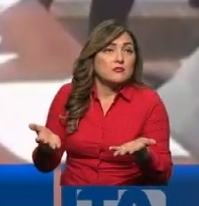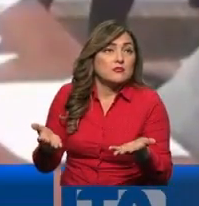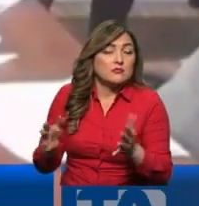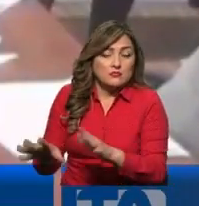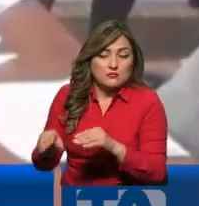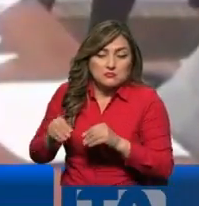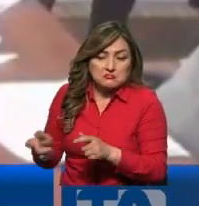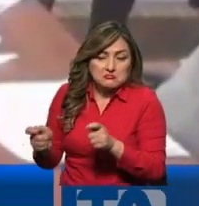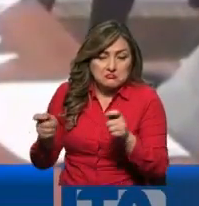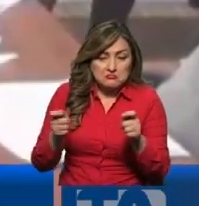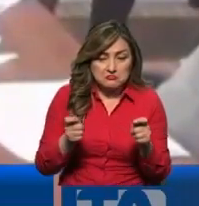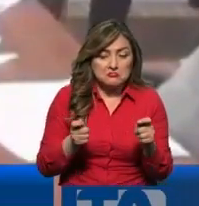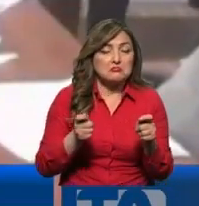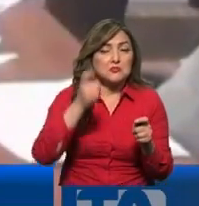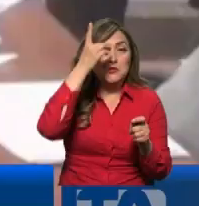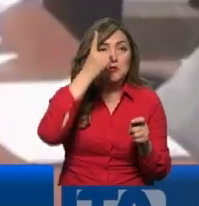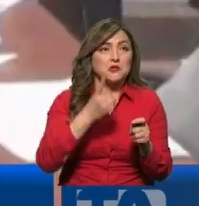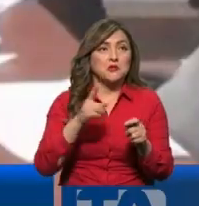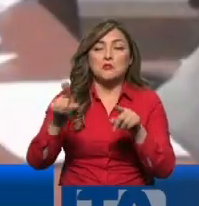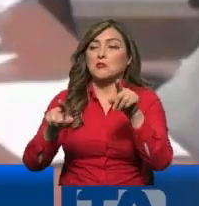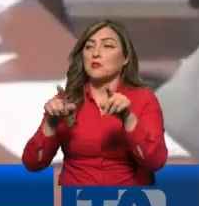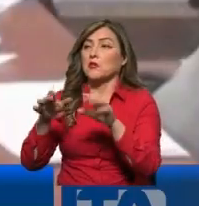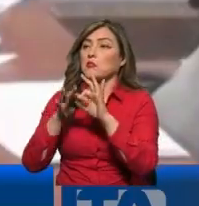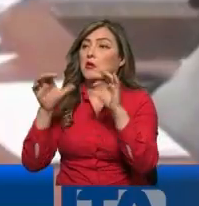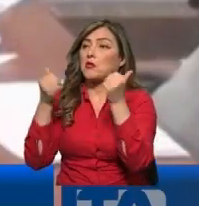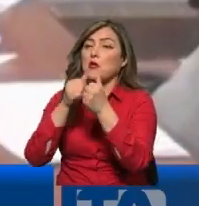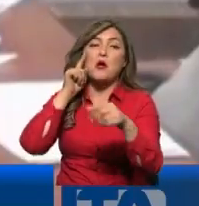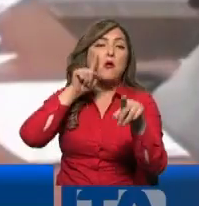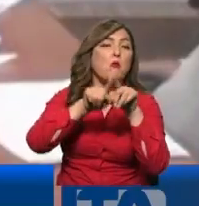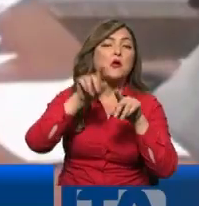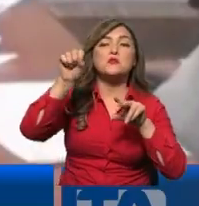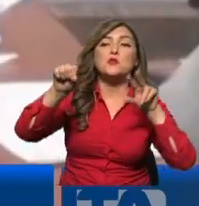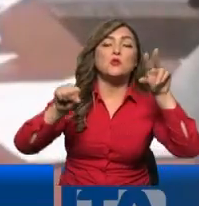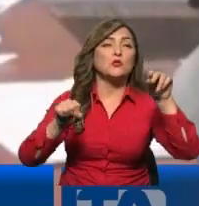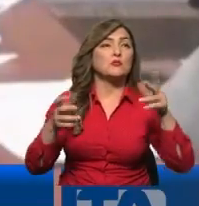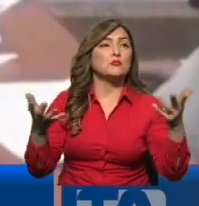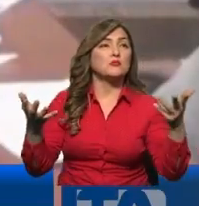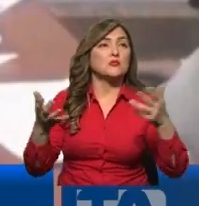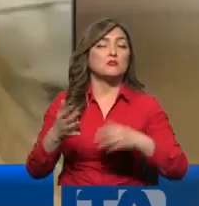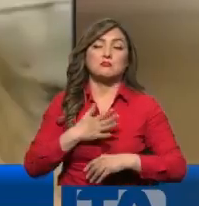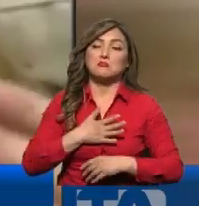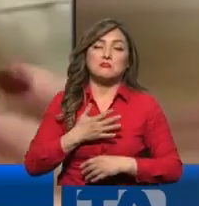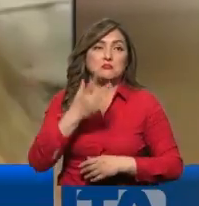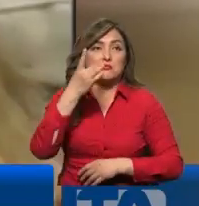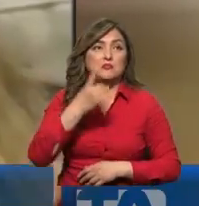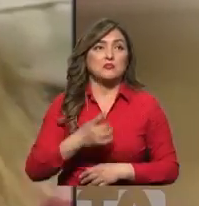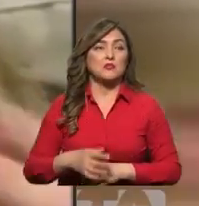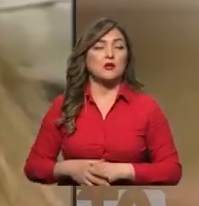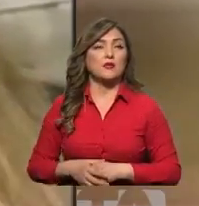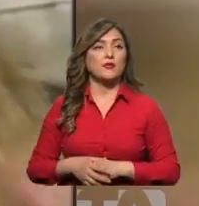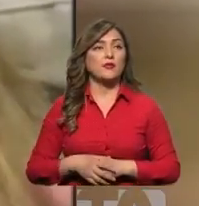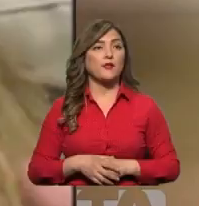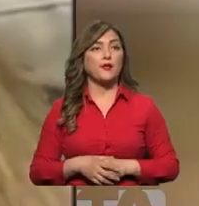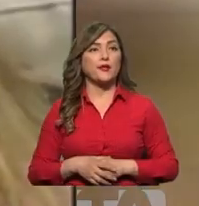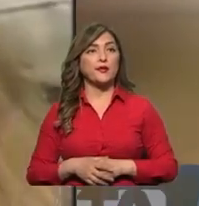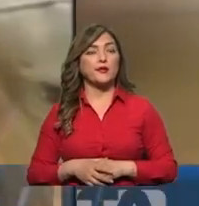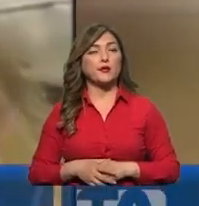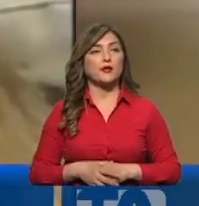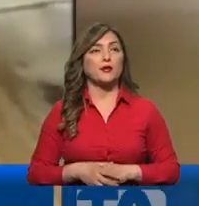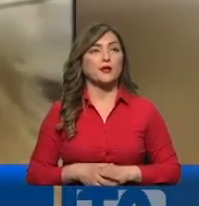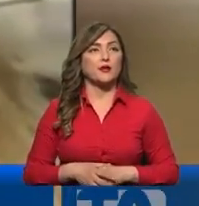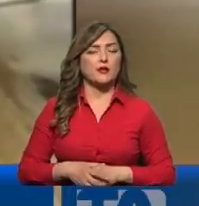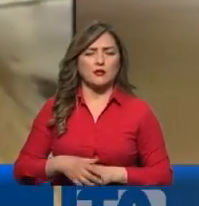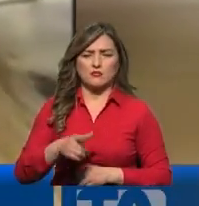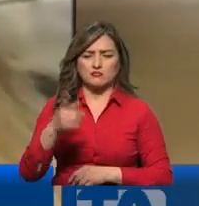como mi posición que los demás colegas y le digan estamos de acuerdo con esa posición también es mi posición no podemos tomar como ciertas una sola